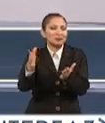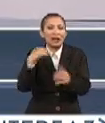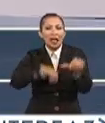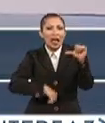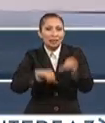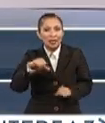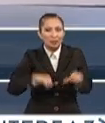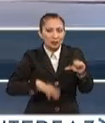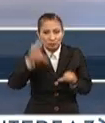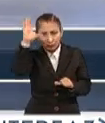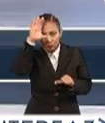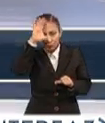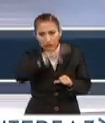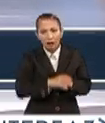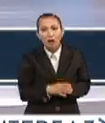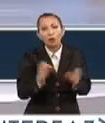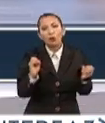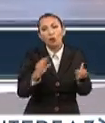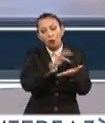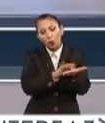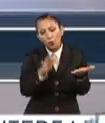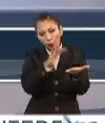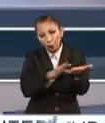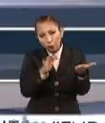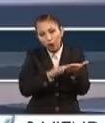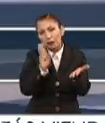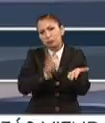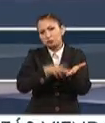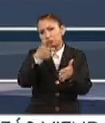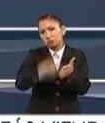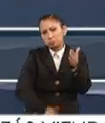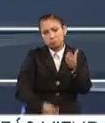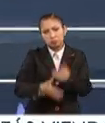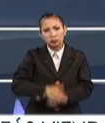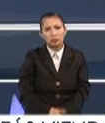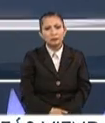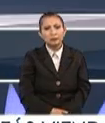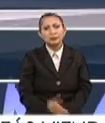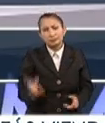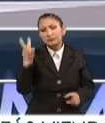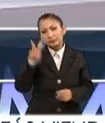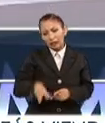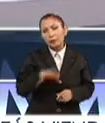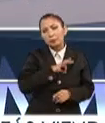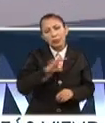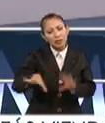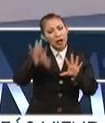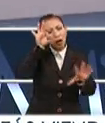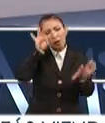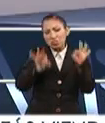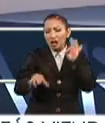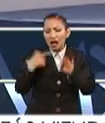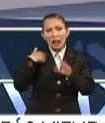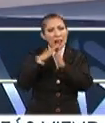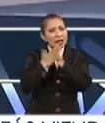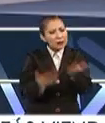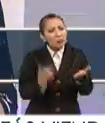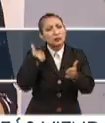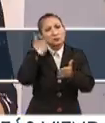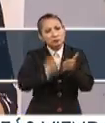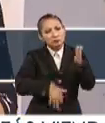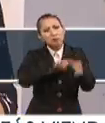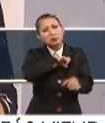actividades culturales o literatura a precios muy accesibles. Realmente van a poder encontrar libros a